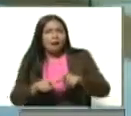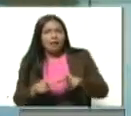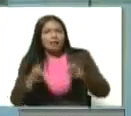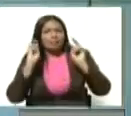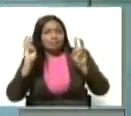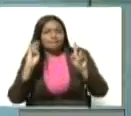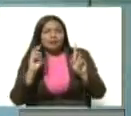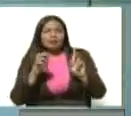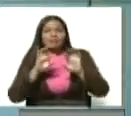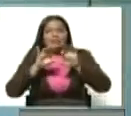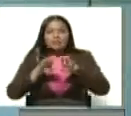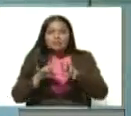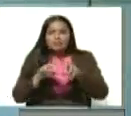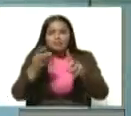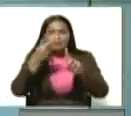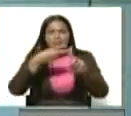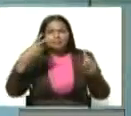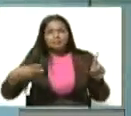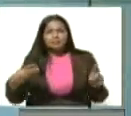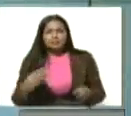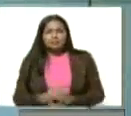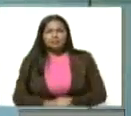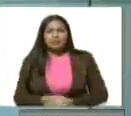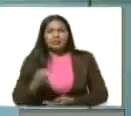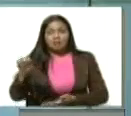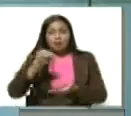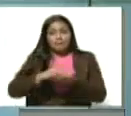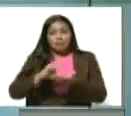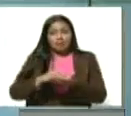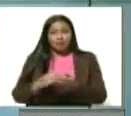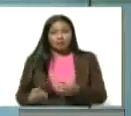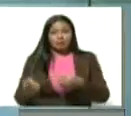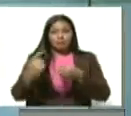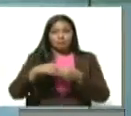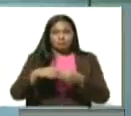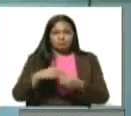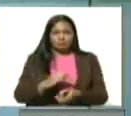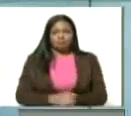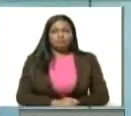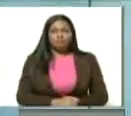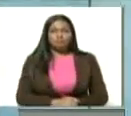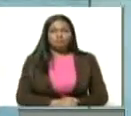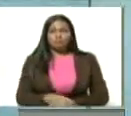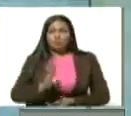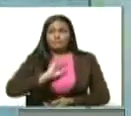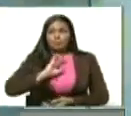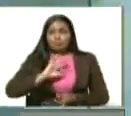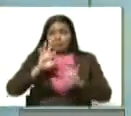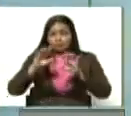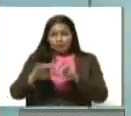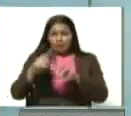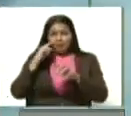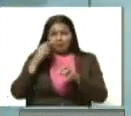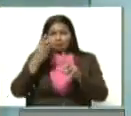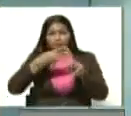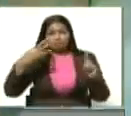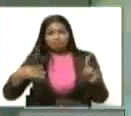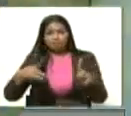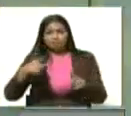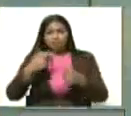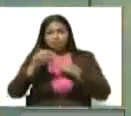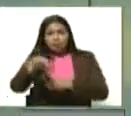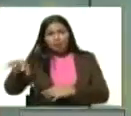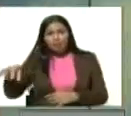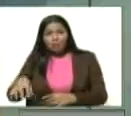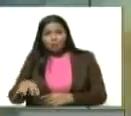de una Secretaría de Sexodiversidad? Está en el Estado mirando, usted forma parte, usted es la Secretaría de la Sexodiversidad en la entidad. ¿Hay otros estados